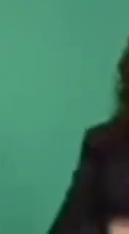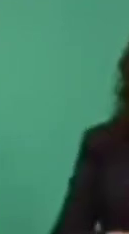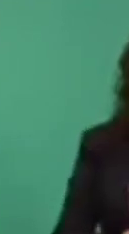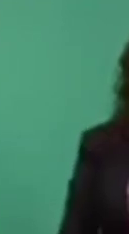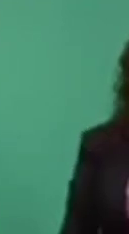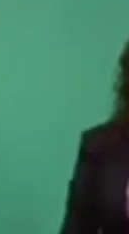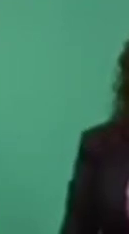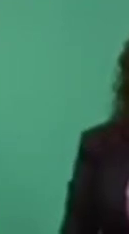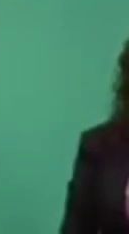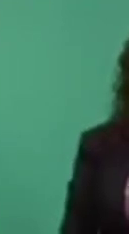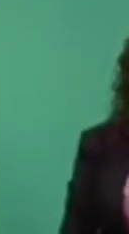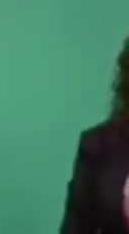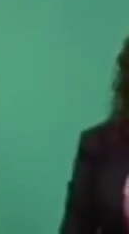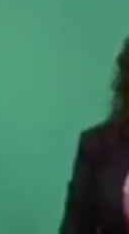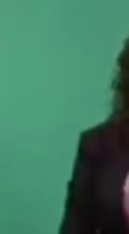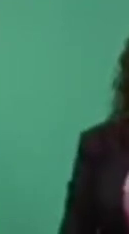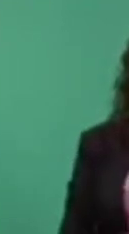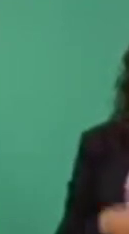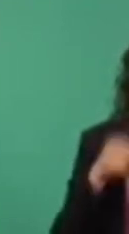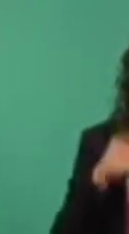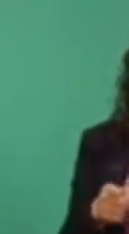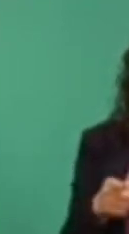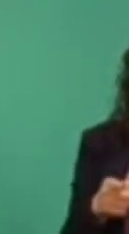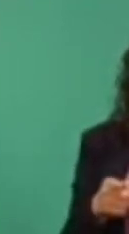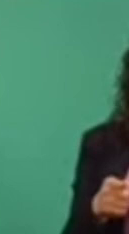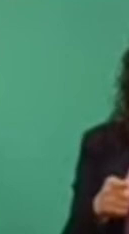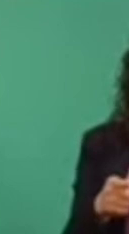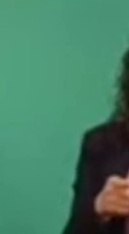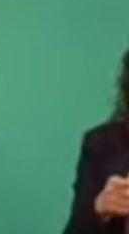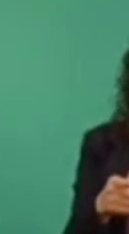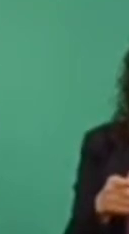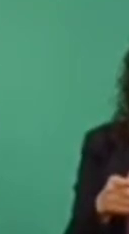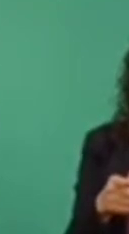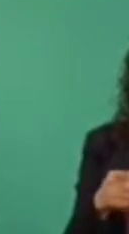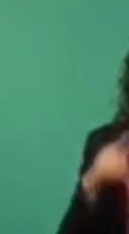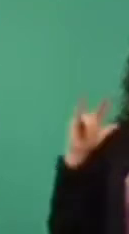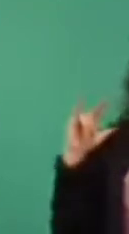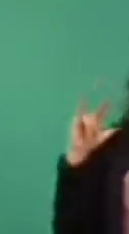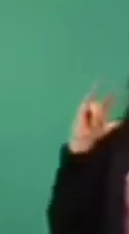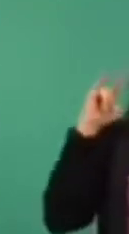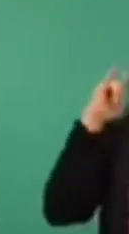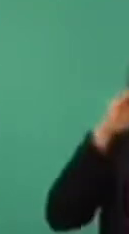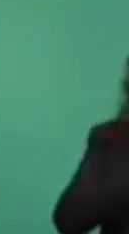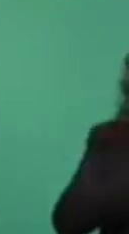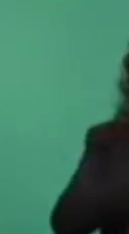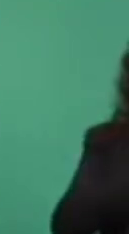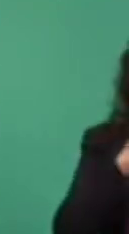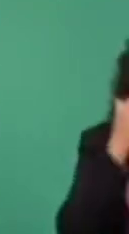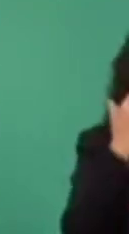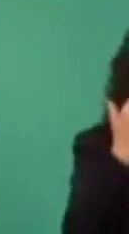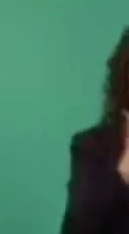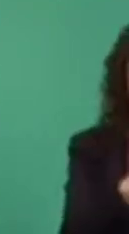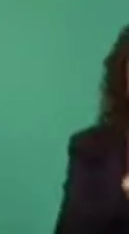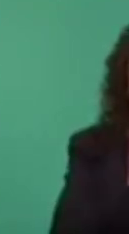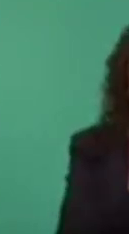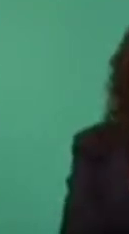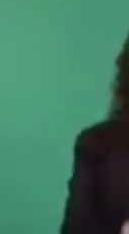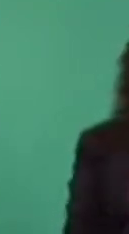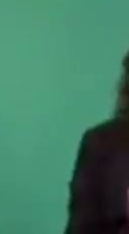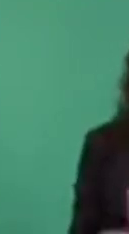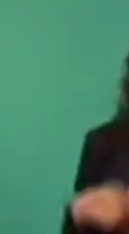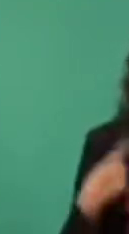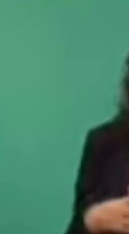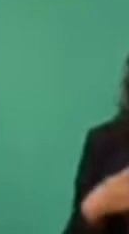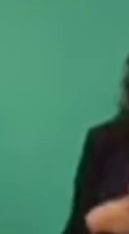fue dejó el cargo por viajar en un avión, en una aeronave privada. También sobre este asunto de quienes